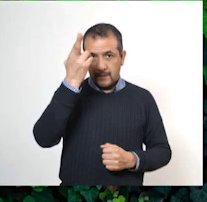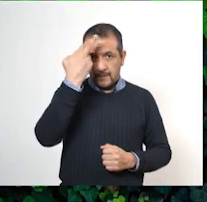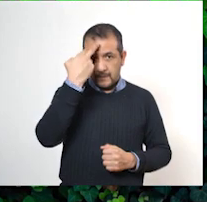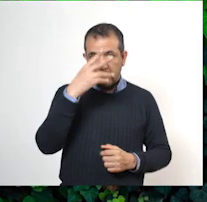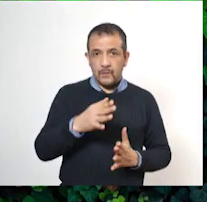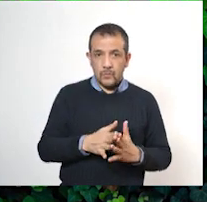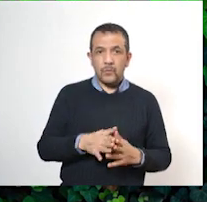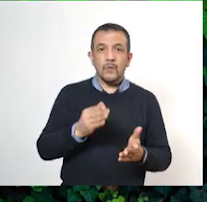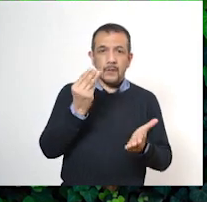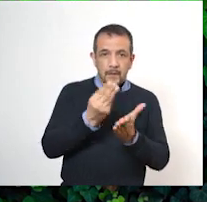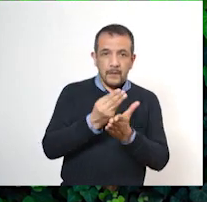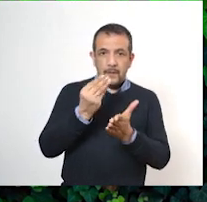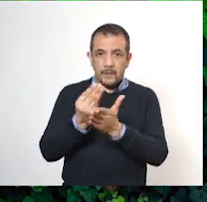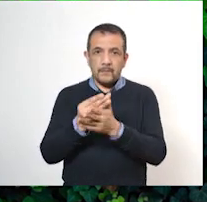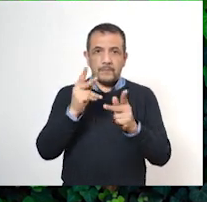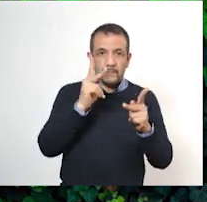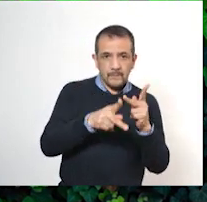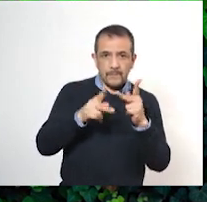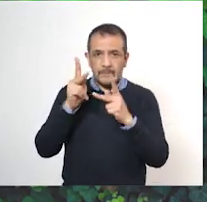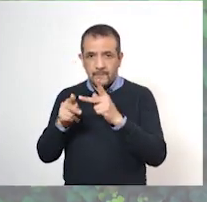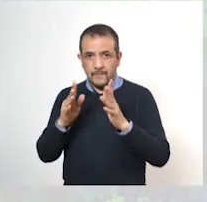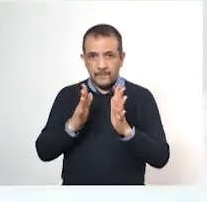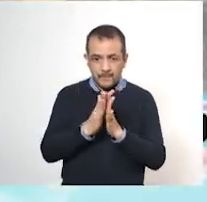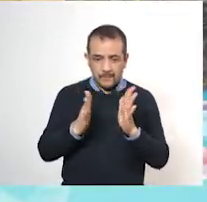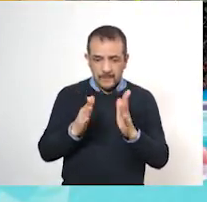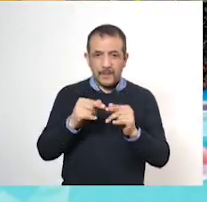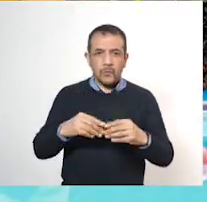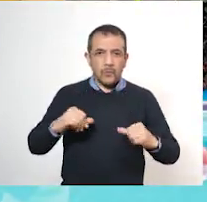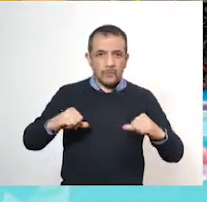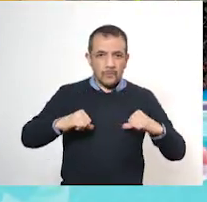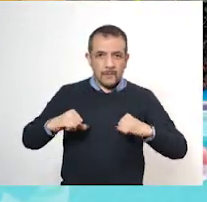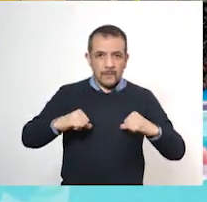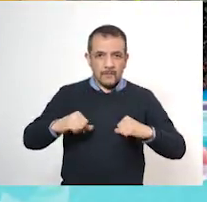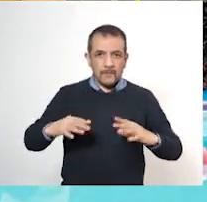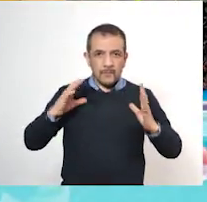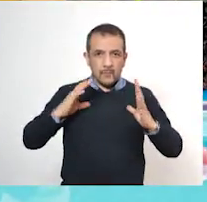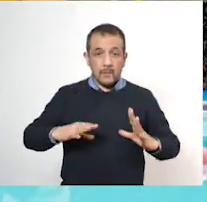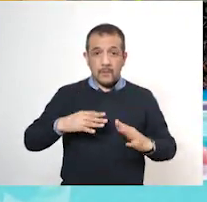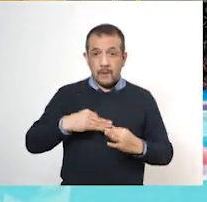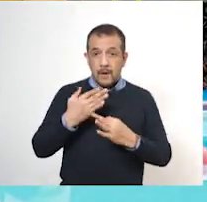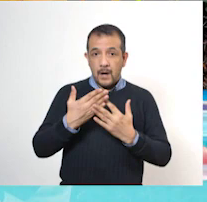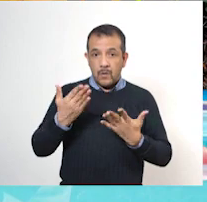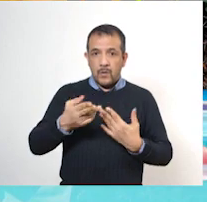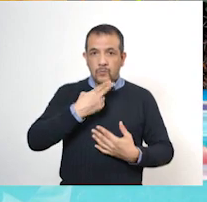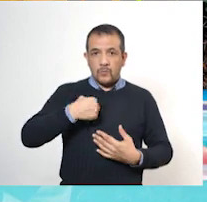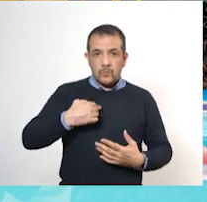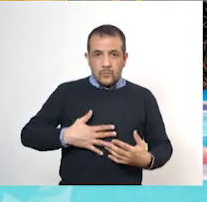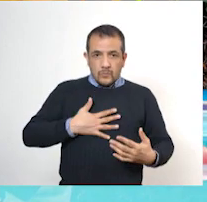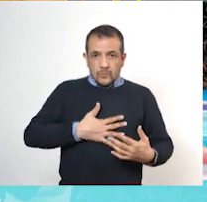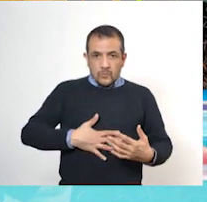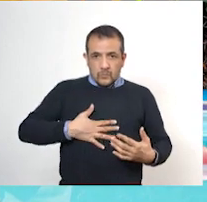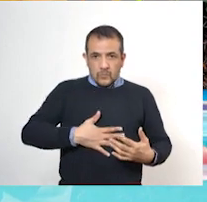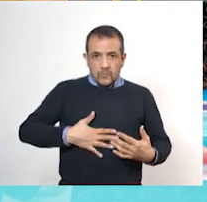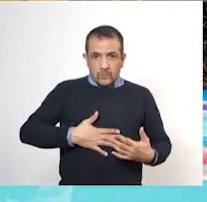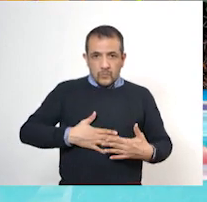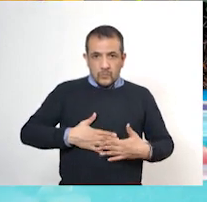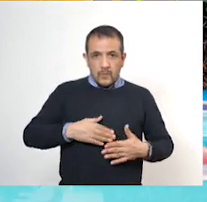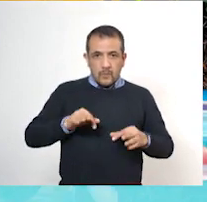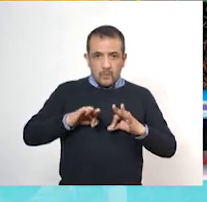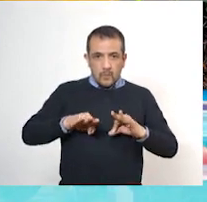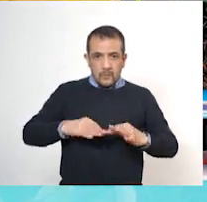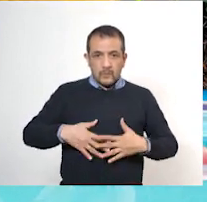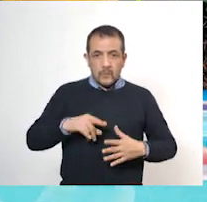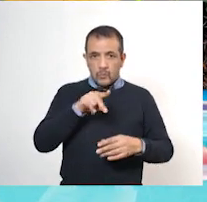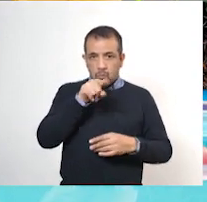Y recuerda, entre clase y clase, activa tu cuerpo. Bien, en este ejercicio vamos a trabajar sobre el abdomen en la parte alta.